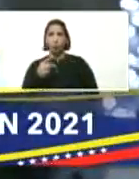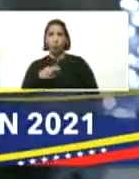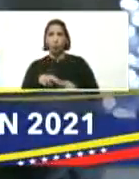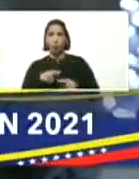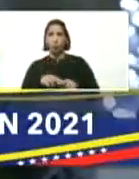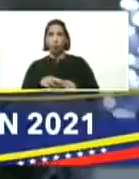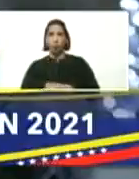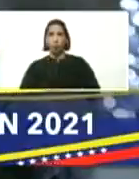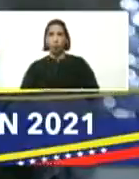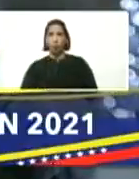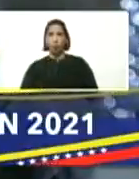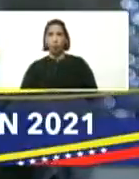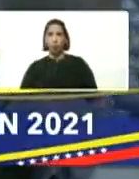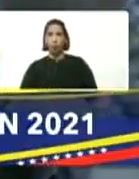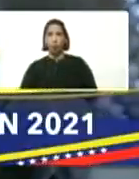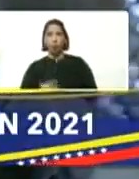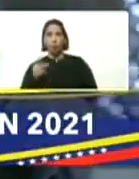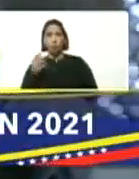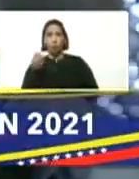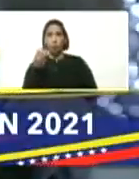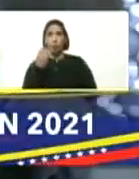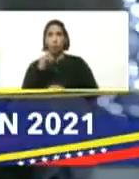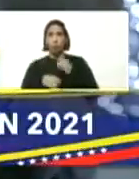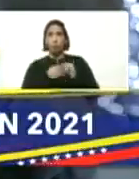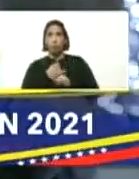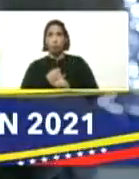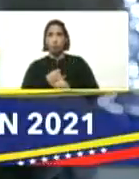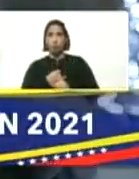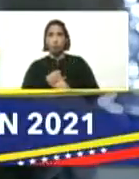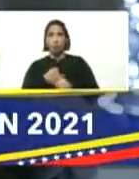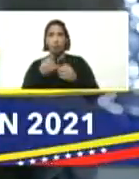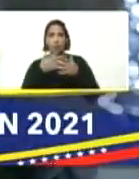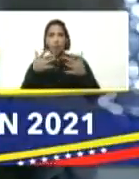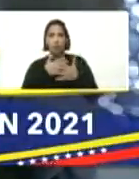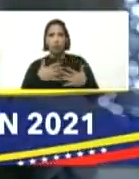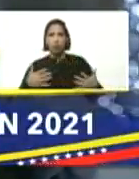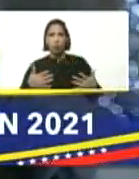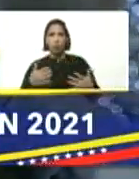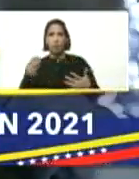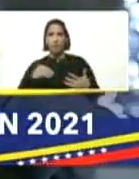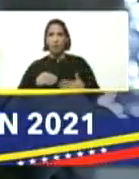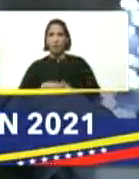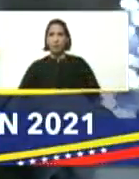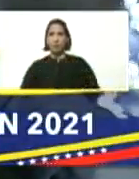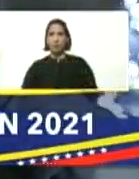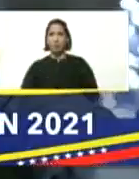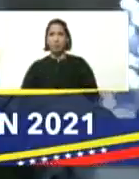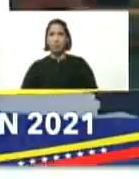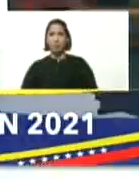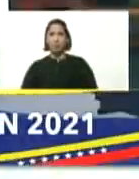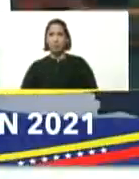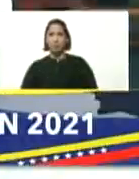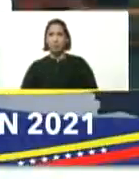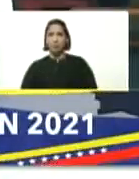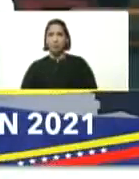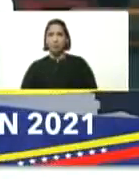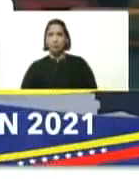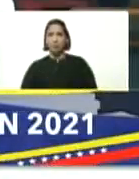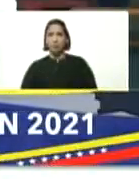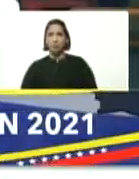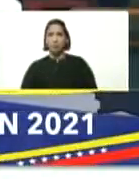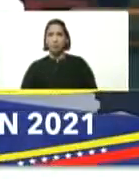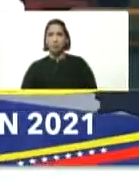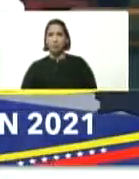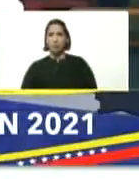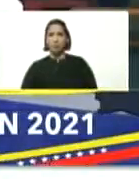Juvenil. Segundo Seminario Internacional de Narradores. ¿Qué más, Ernesto Villegas? Dime noticias, noticias